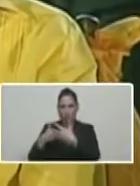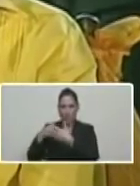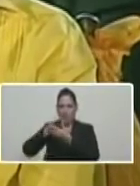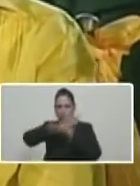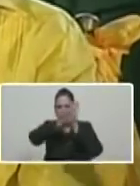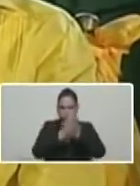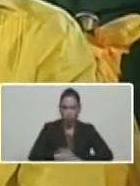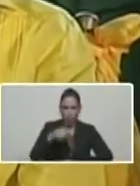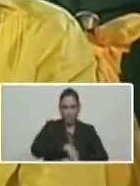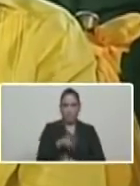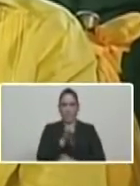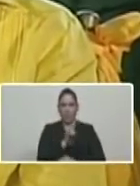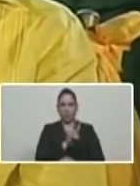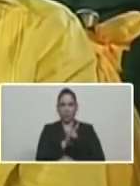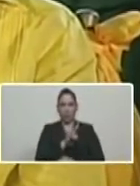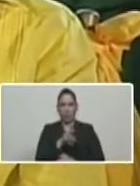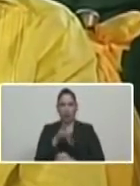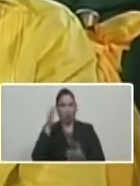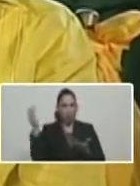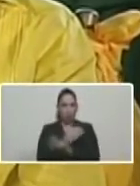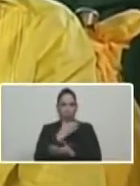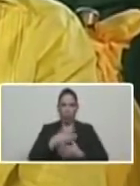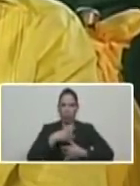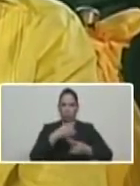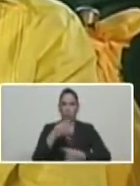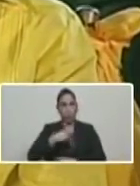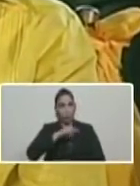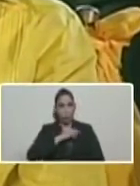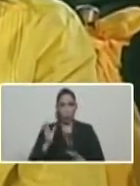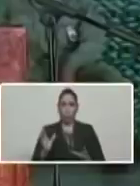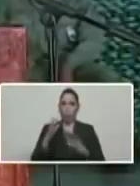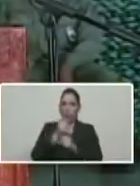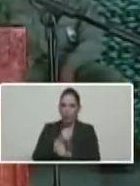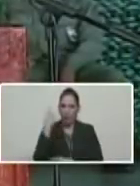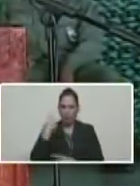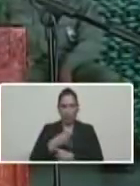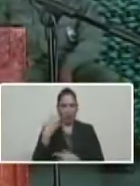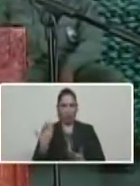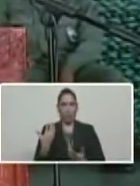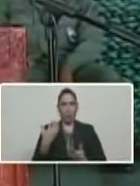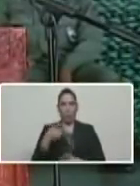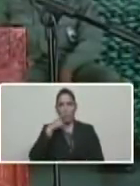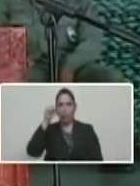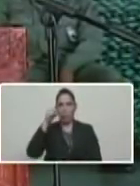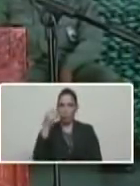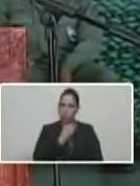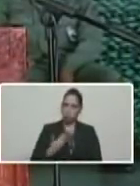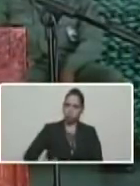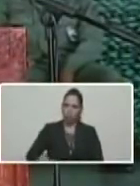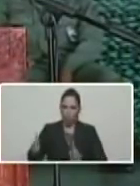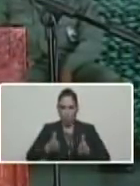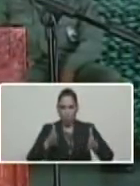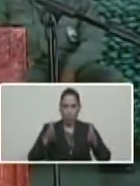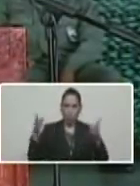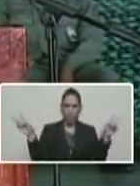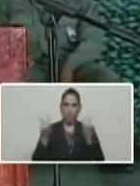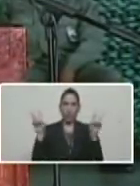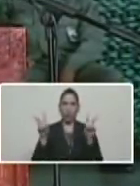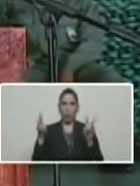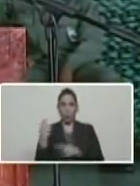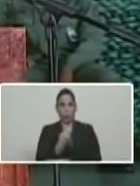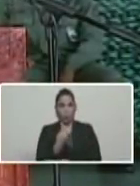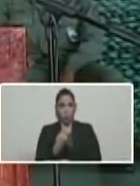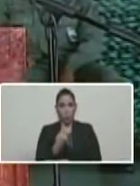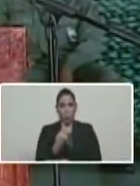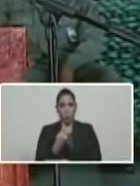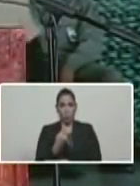subordinada a sus intereses, confían en nuestro comandante en jefe Nicolás Maduro. Conductor de victorias, solo con él al